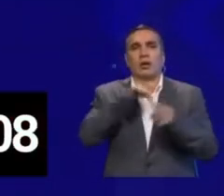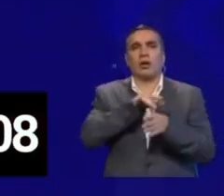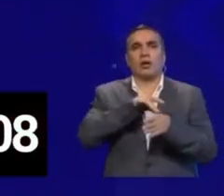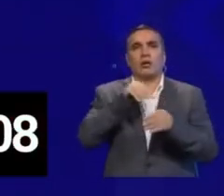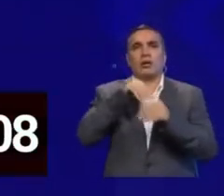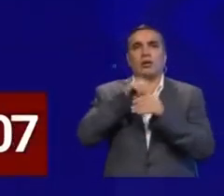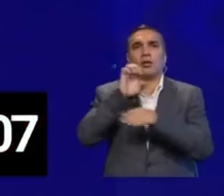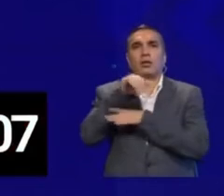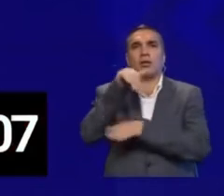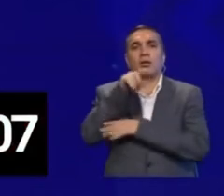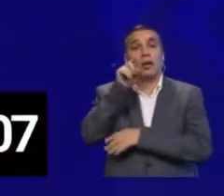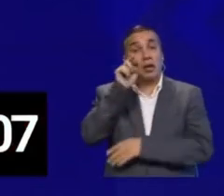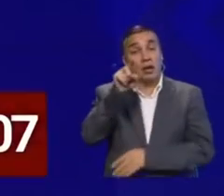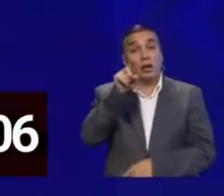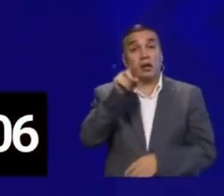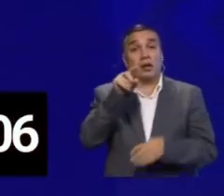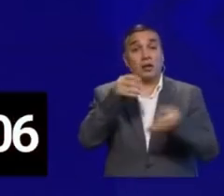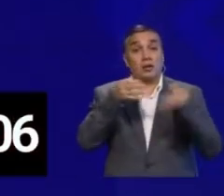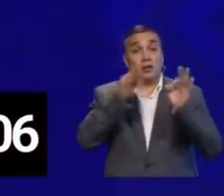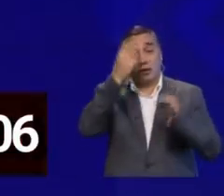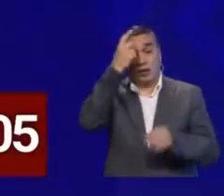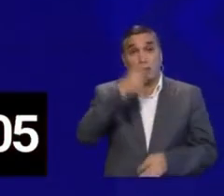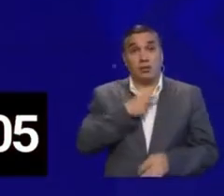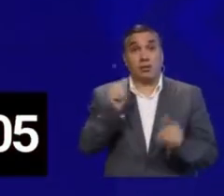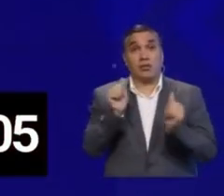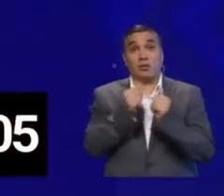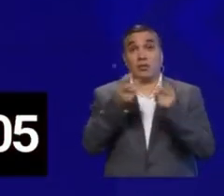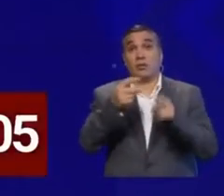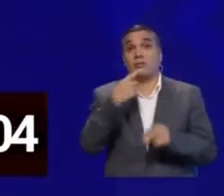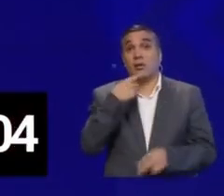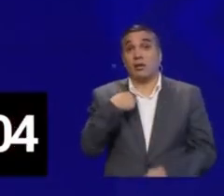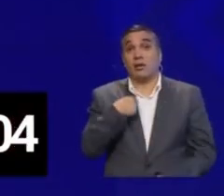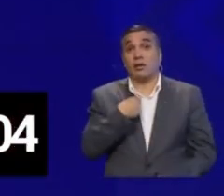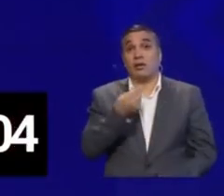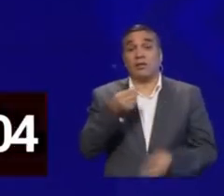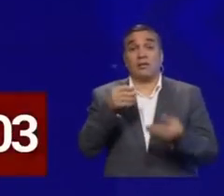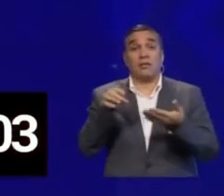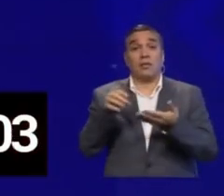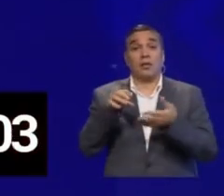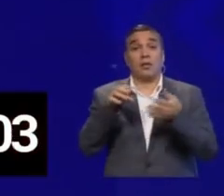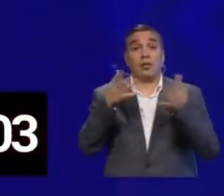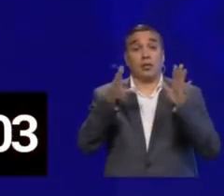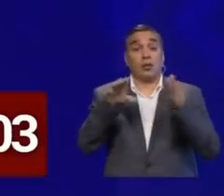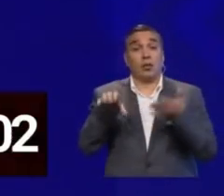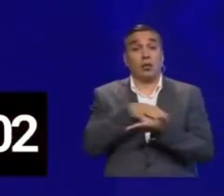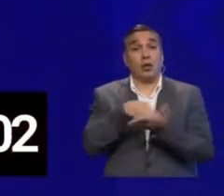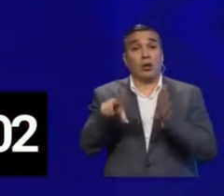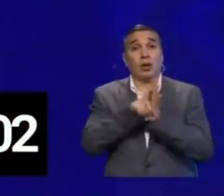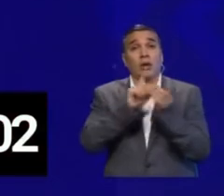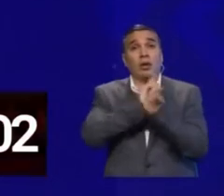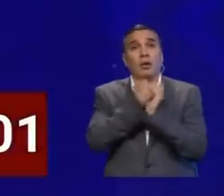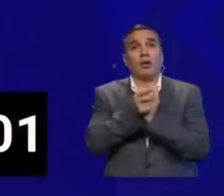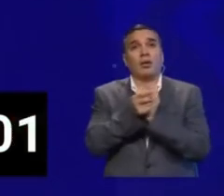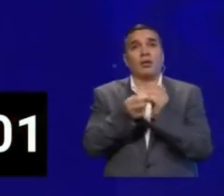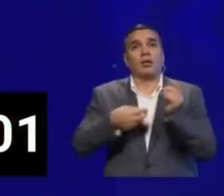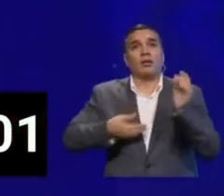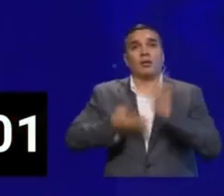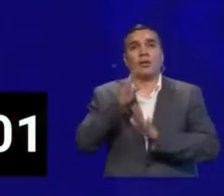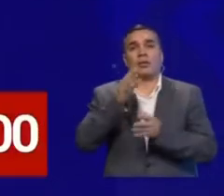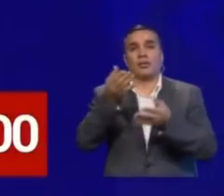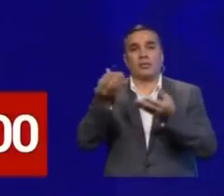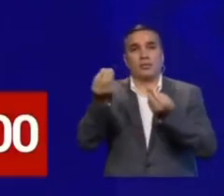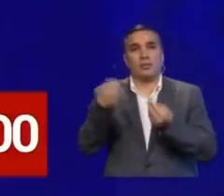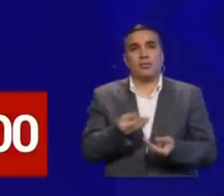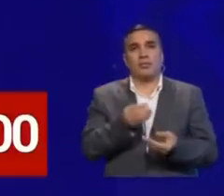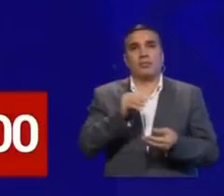país. Estas medidas, aparte de lo que usted también mencionó, la inseguridad jurídica que tenemos que cambiarla, van a